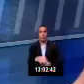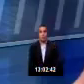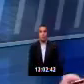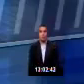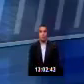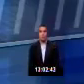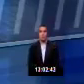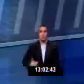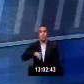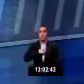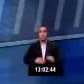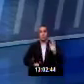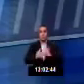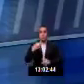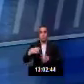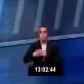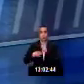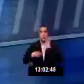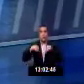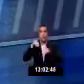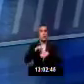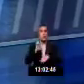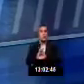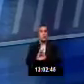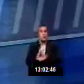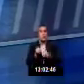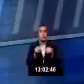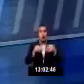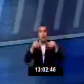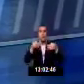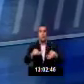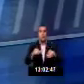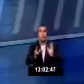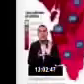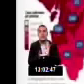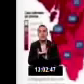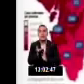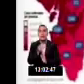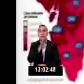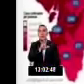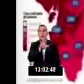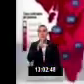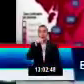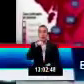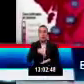Los televidentes, vamos ahora con el coronavirus en el país. Los casos confirmados ascienden a